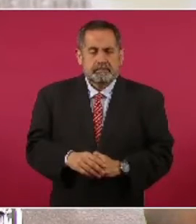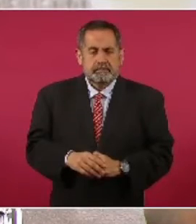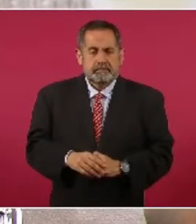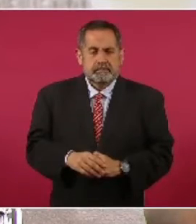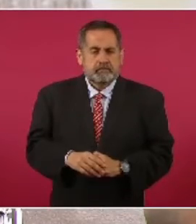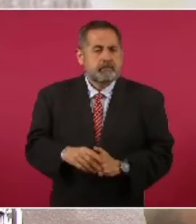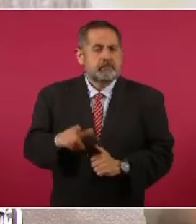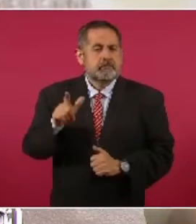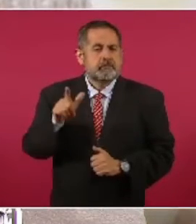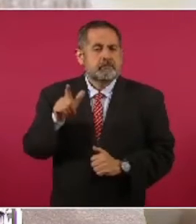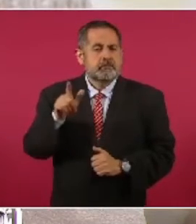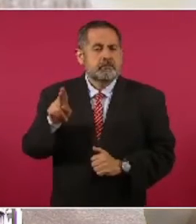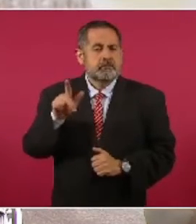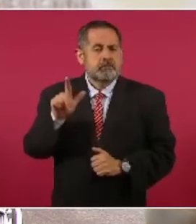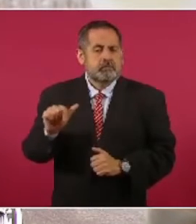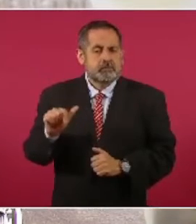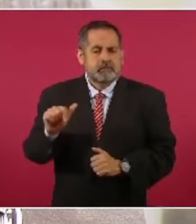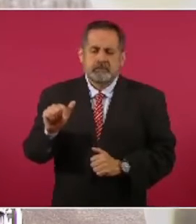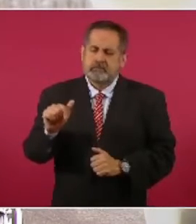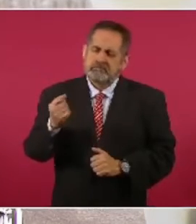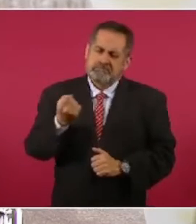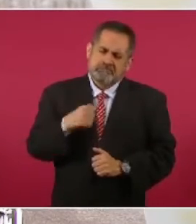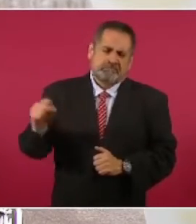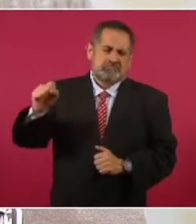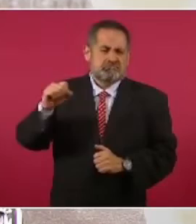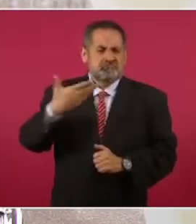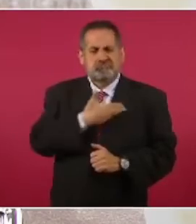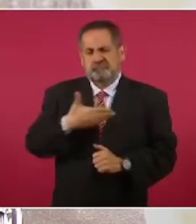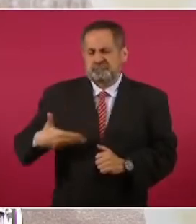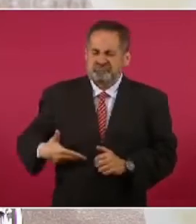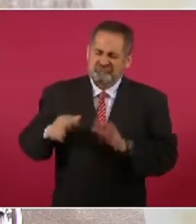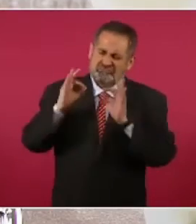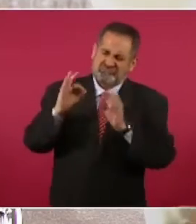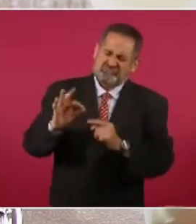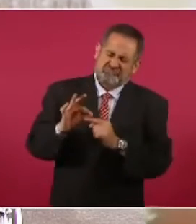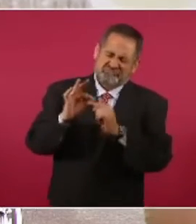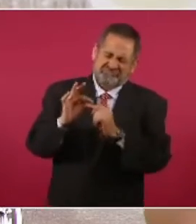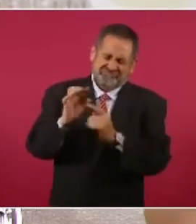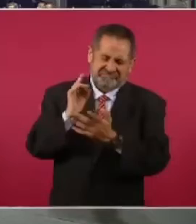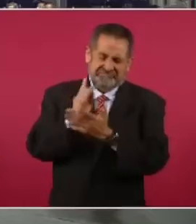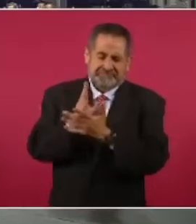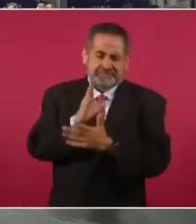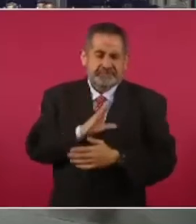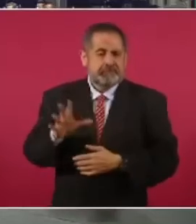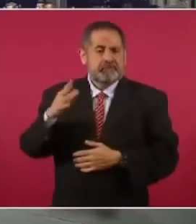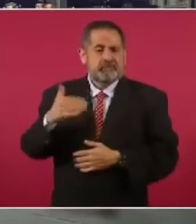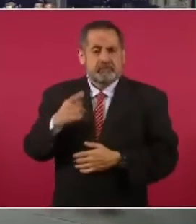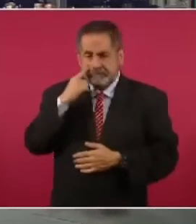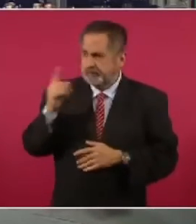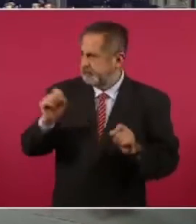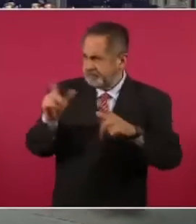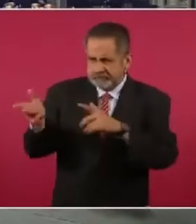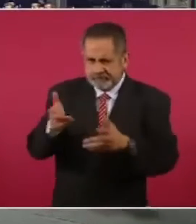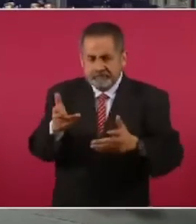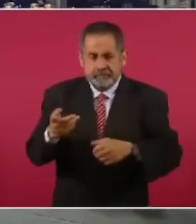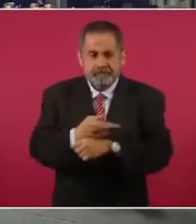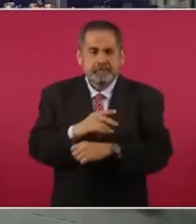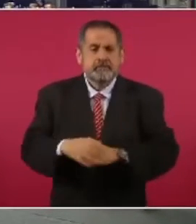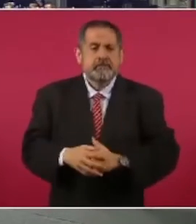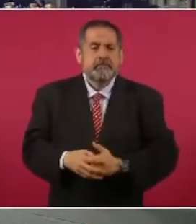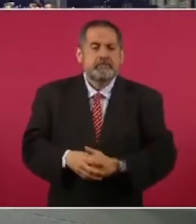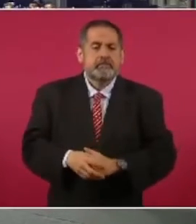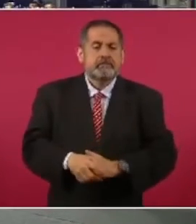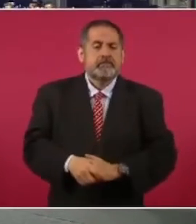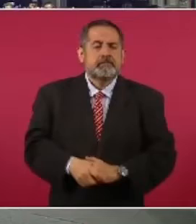Lula es un dirigente extraordinario, excepcional. ¿Por qué no lo pone? Mi hermano.